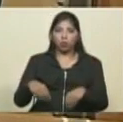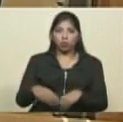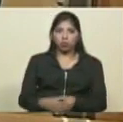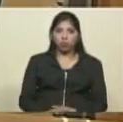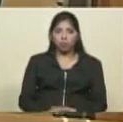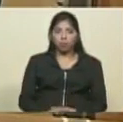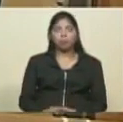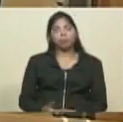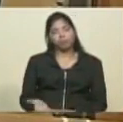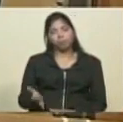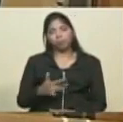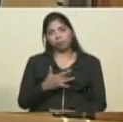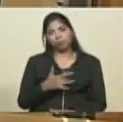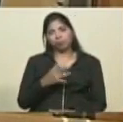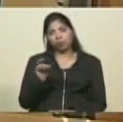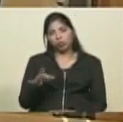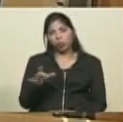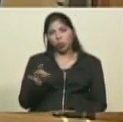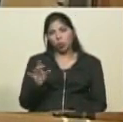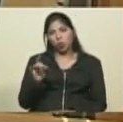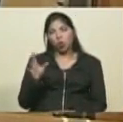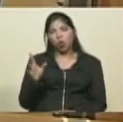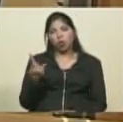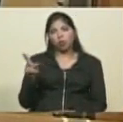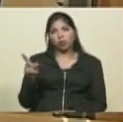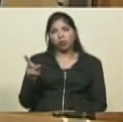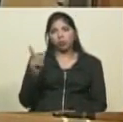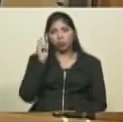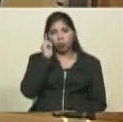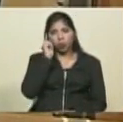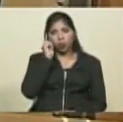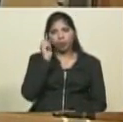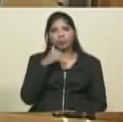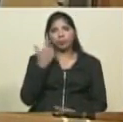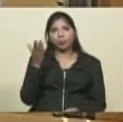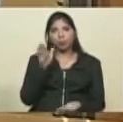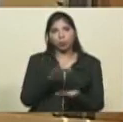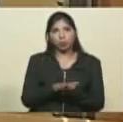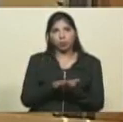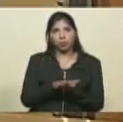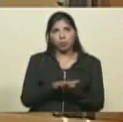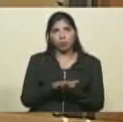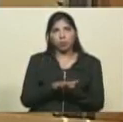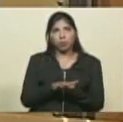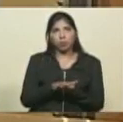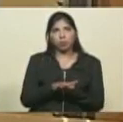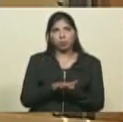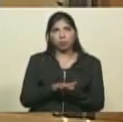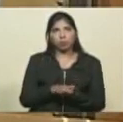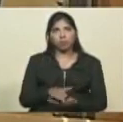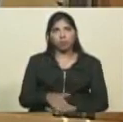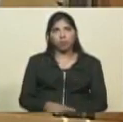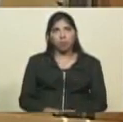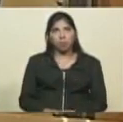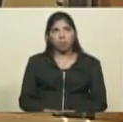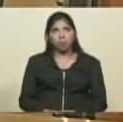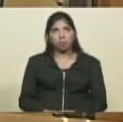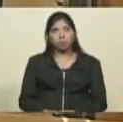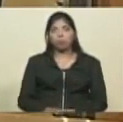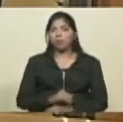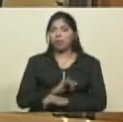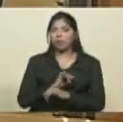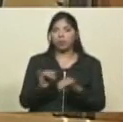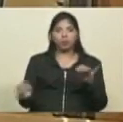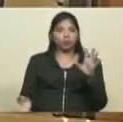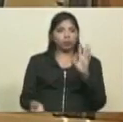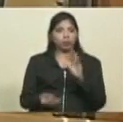sensible fallecimiento de la constituyente Dionisia de Jesús Mijoa Juárez, del sector pensionado por la región andina. Es todo,